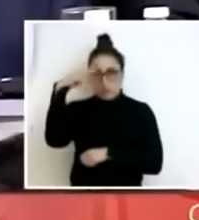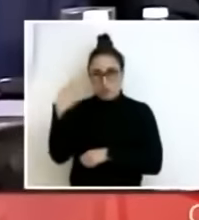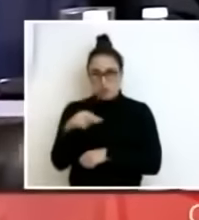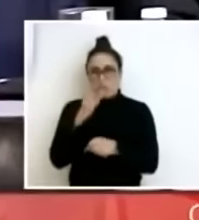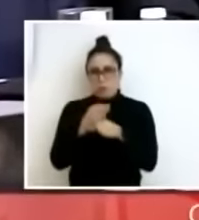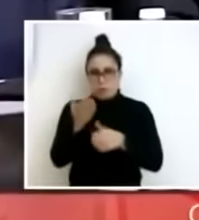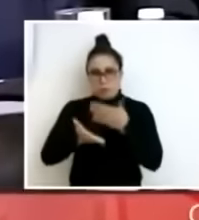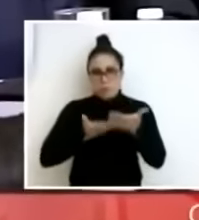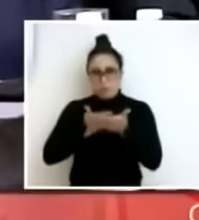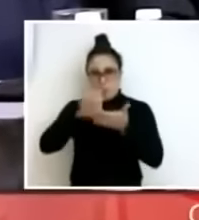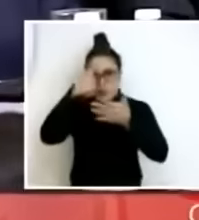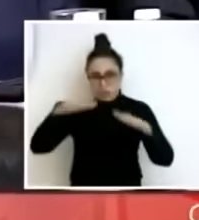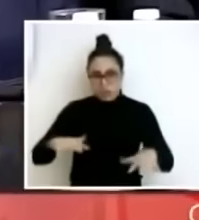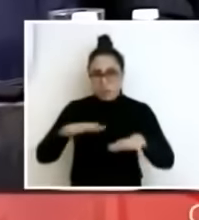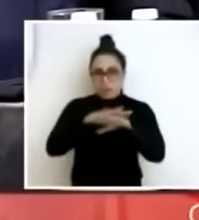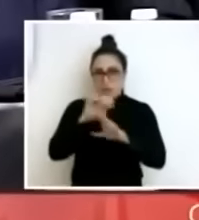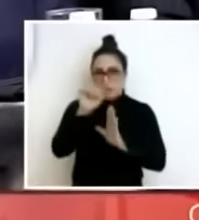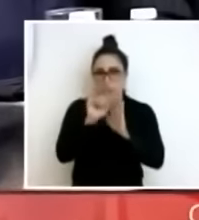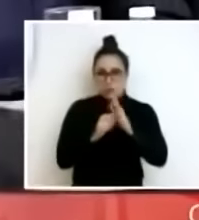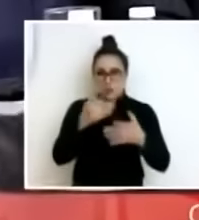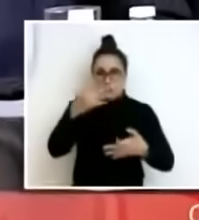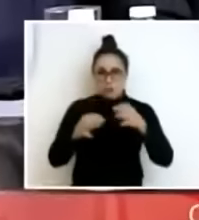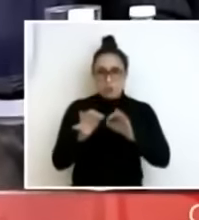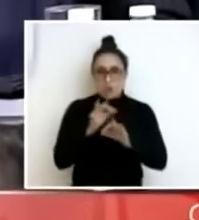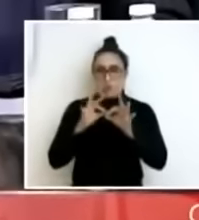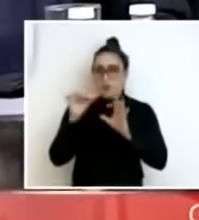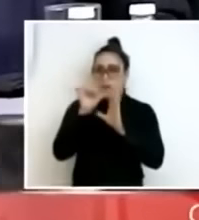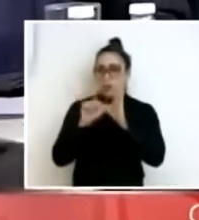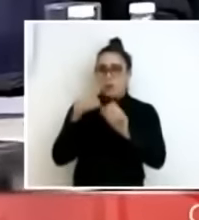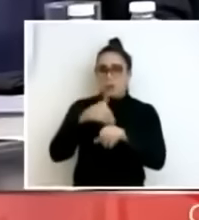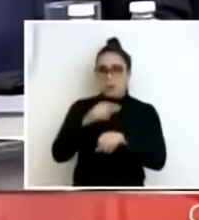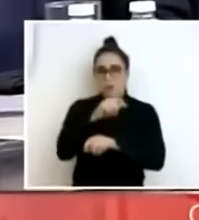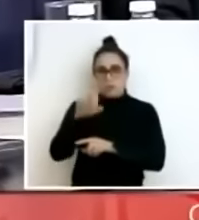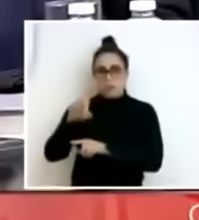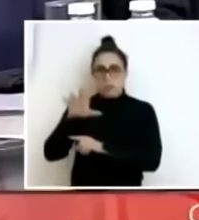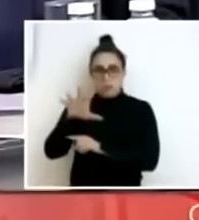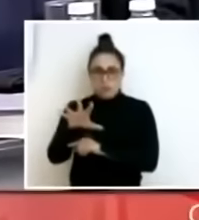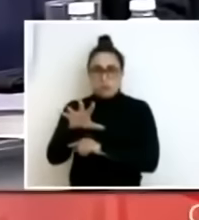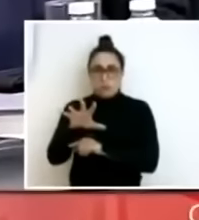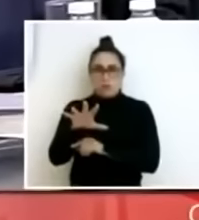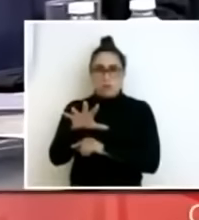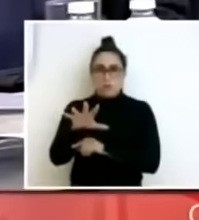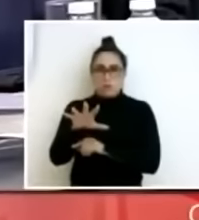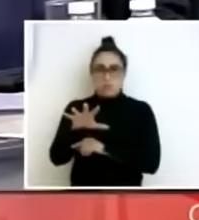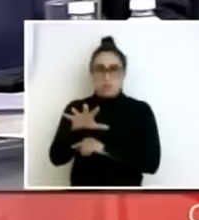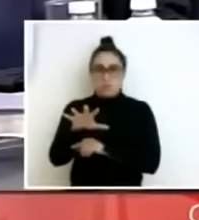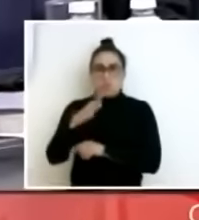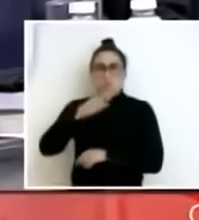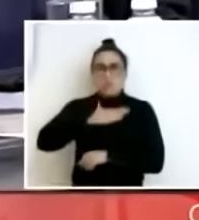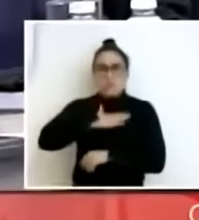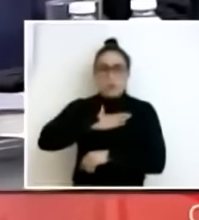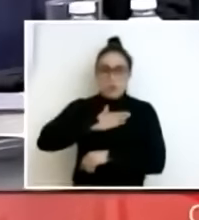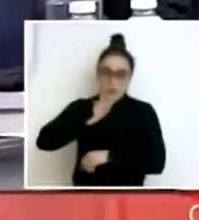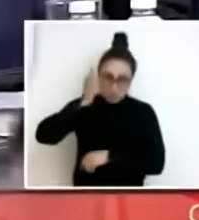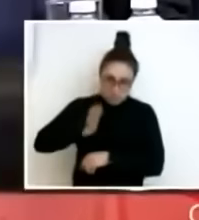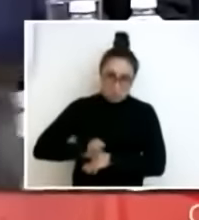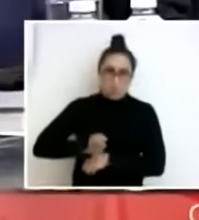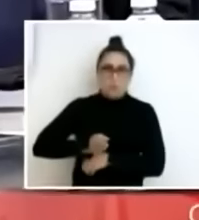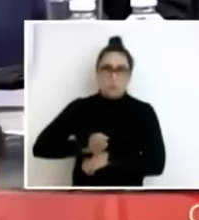reformarla en los términos del artículo 135 en la misma asumiendo a cabalidad y